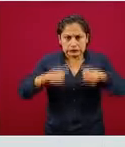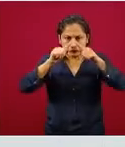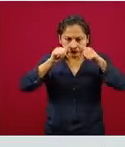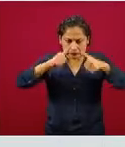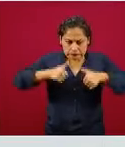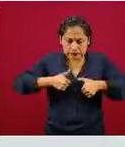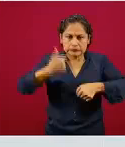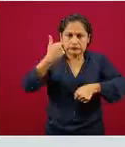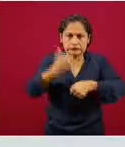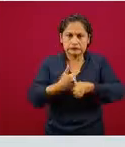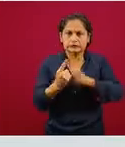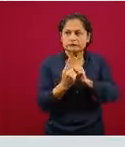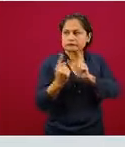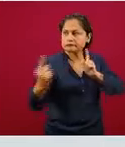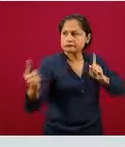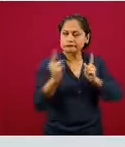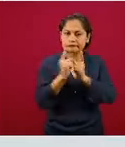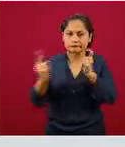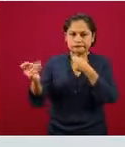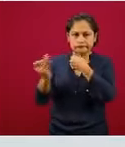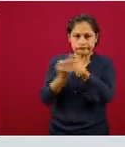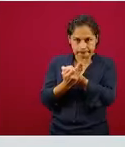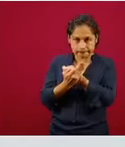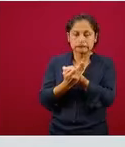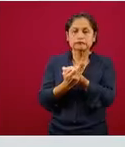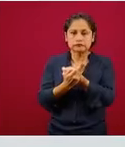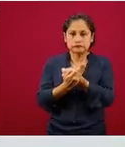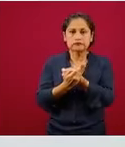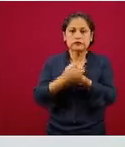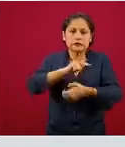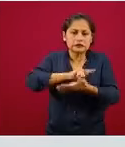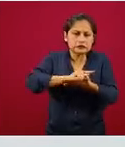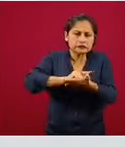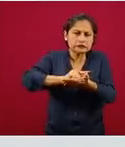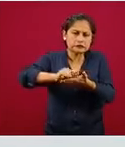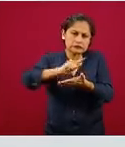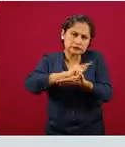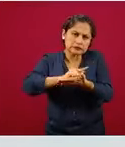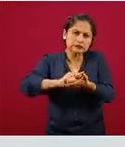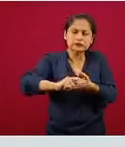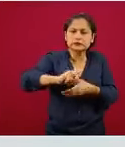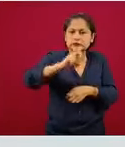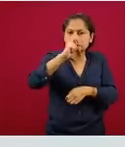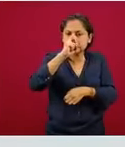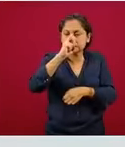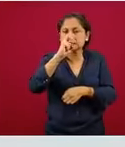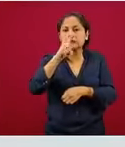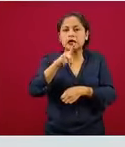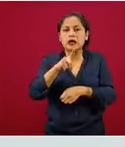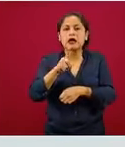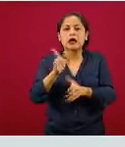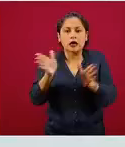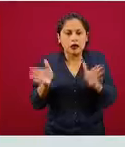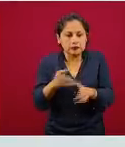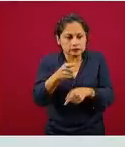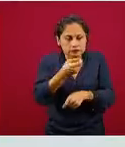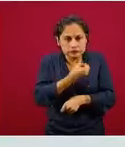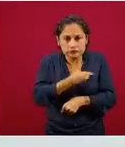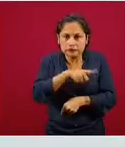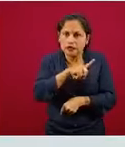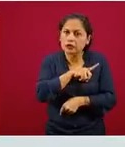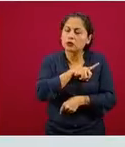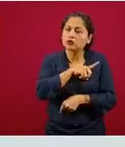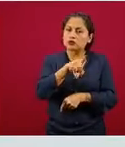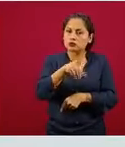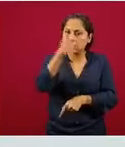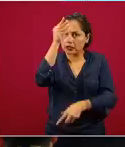distancia, énfasis en todos los mecanismos de higiene con promoción de la salud dirigida a las personas